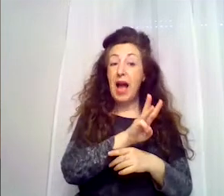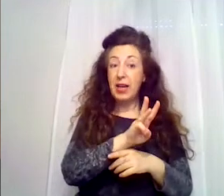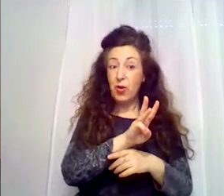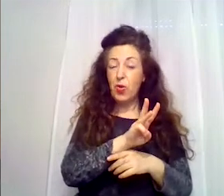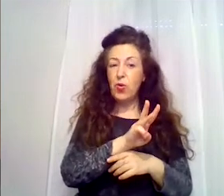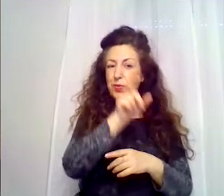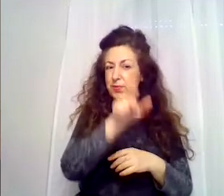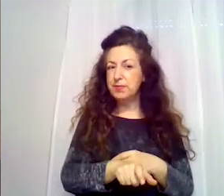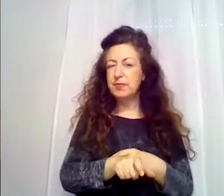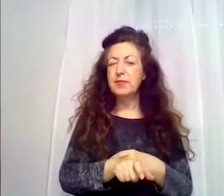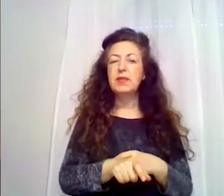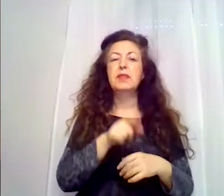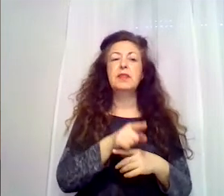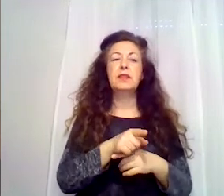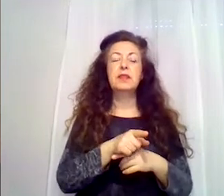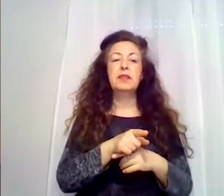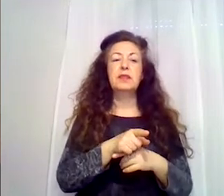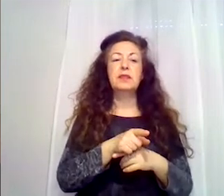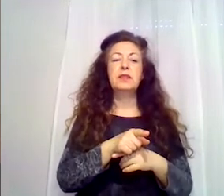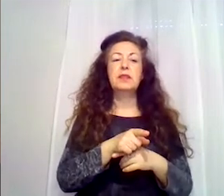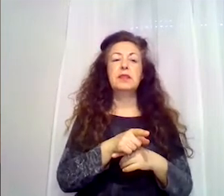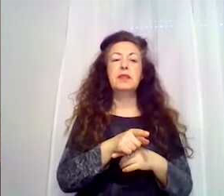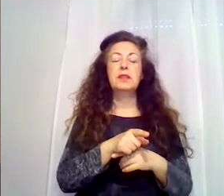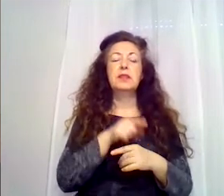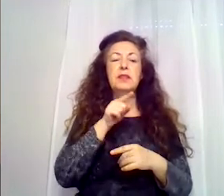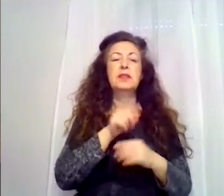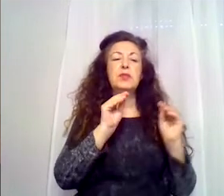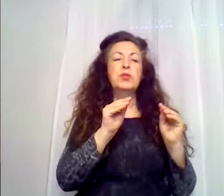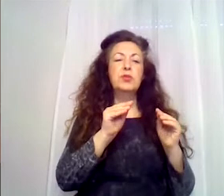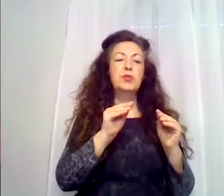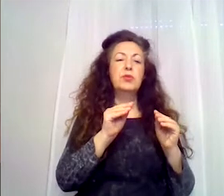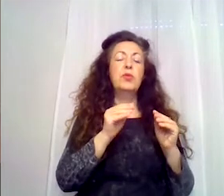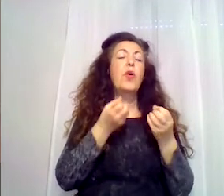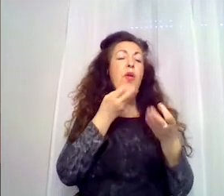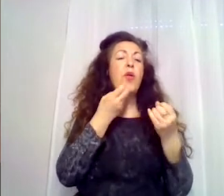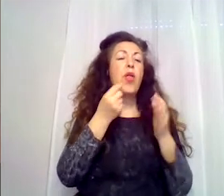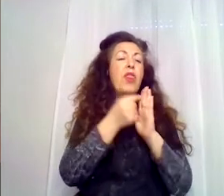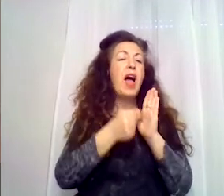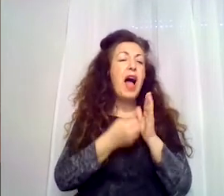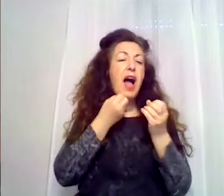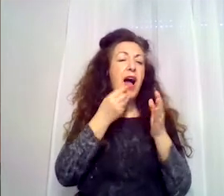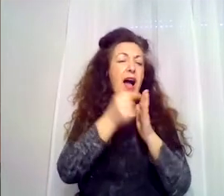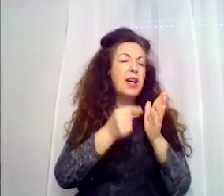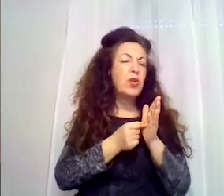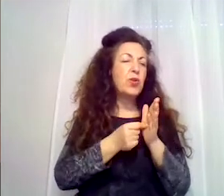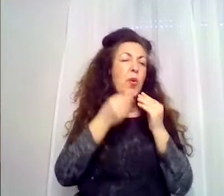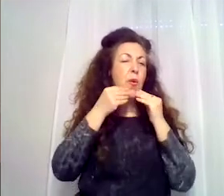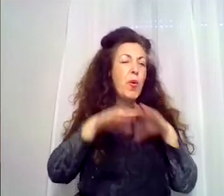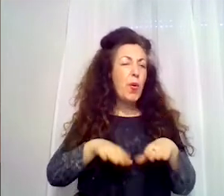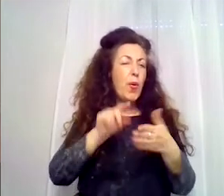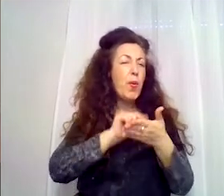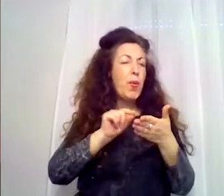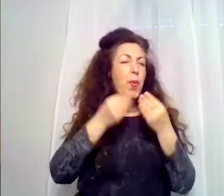Londres. Pero quería comenzar, antes lo comentábamos, presentando un poco la figura propiamente dicha de Christopher Marlowe.